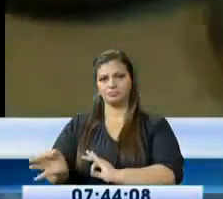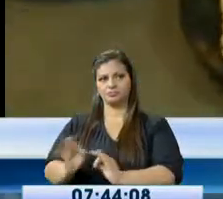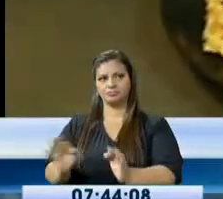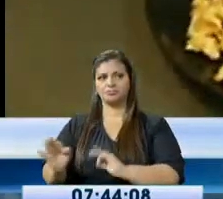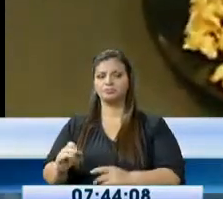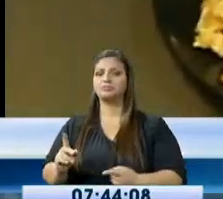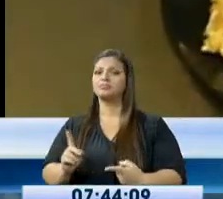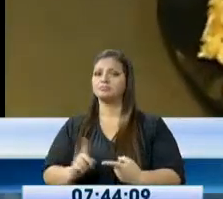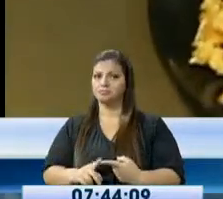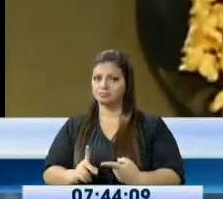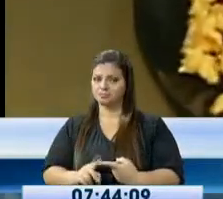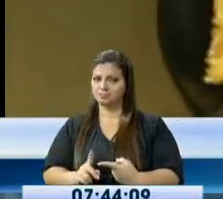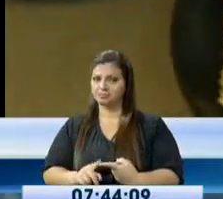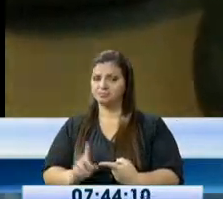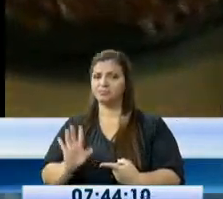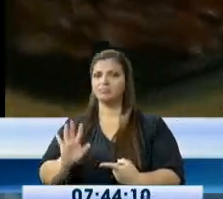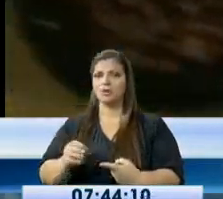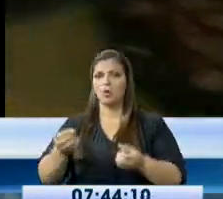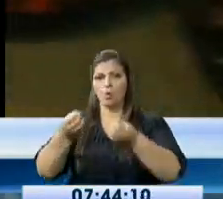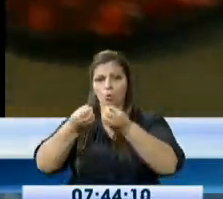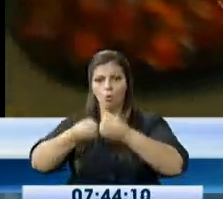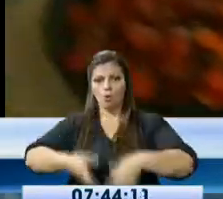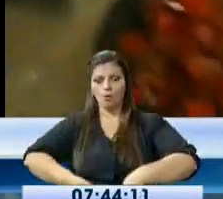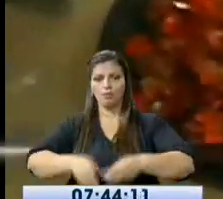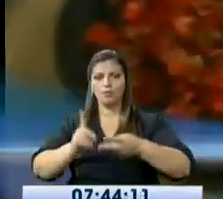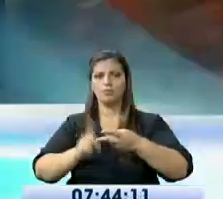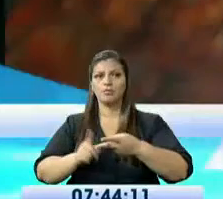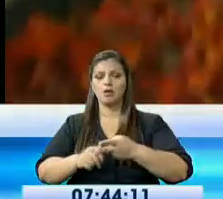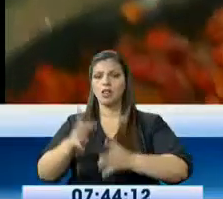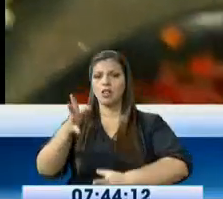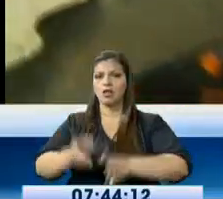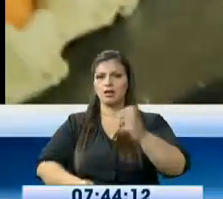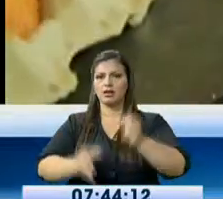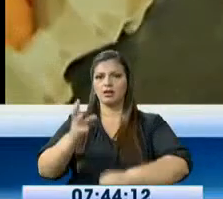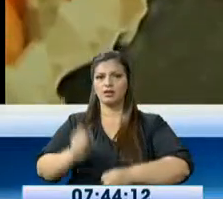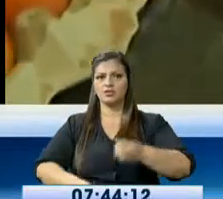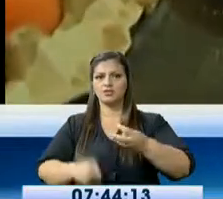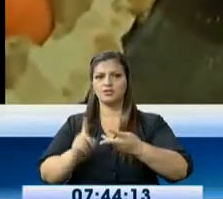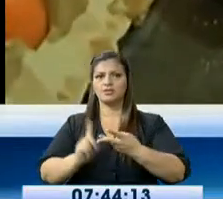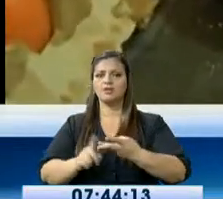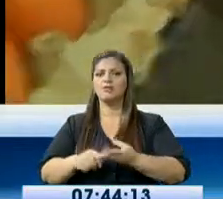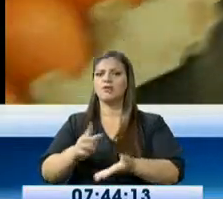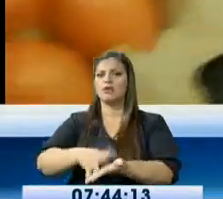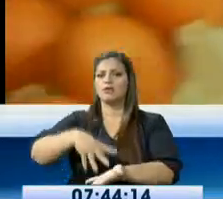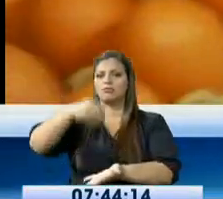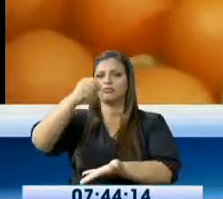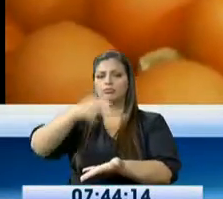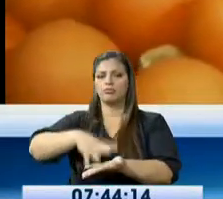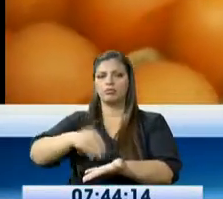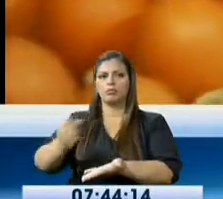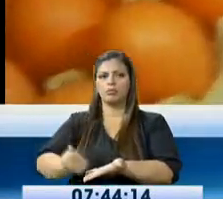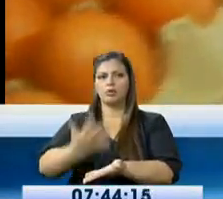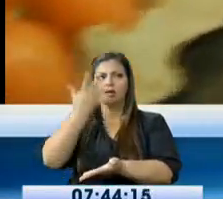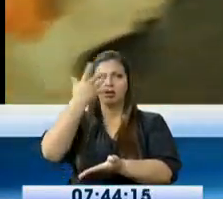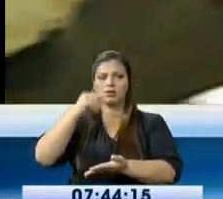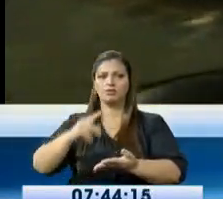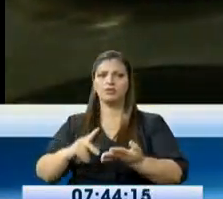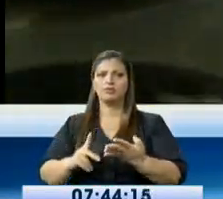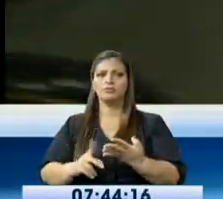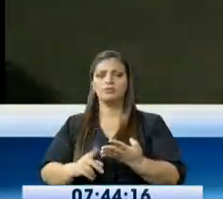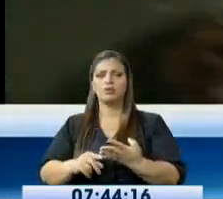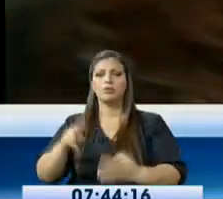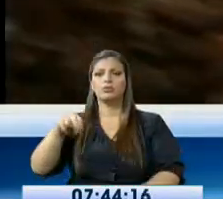llama, comenzando de huevos, un poco de leche en polvo, la materia prima, y un poco para que dé más sabor, que serían las